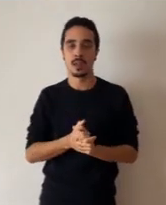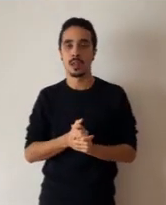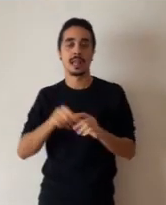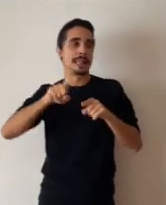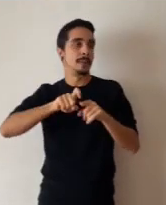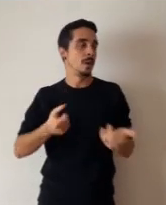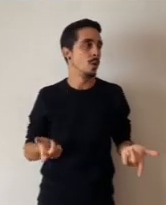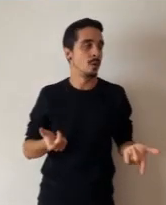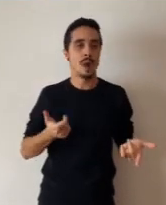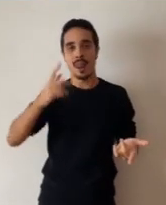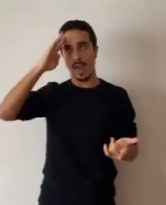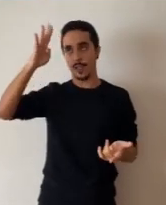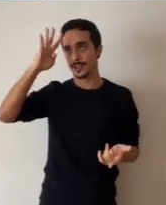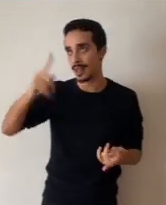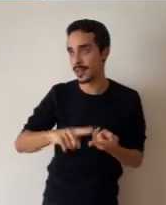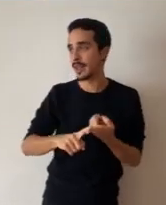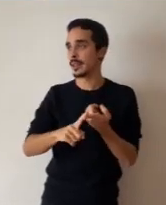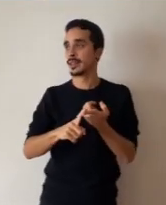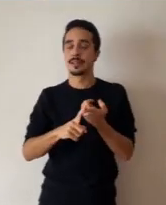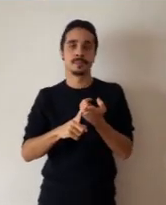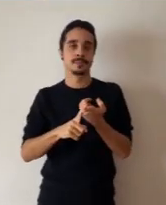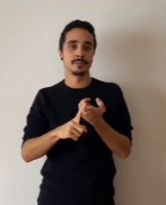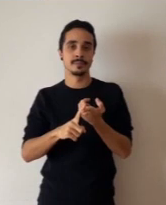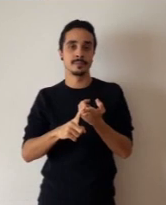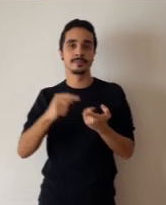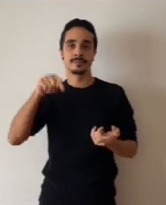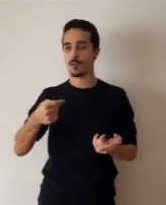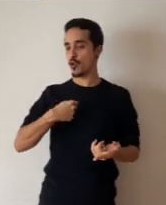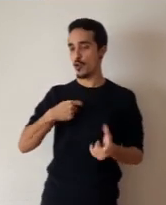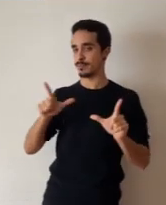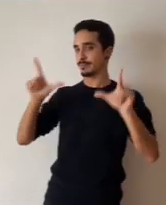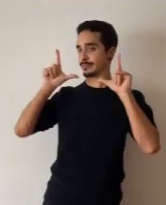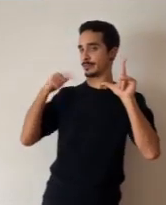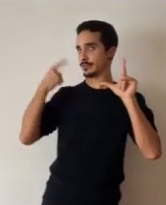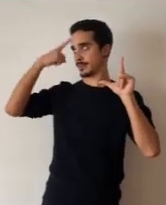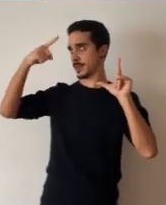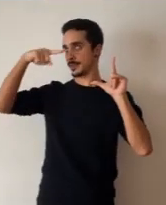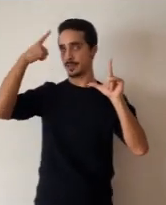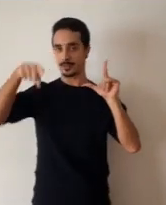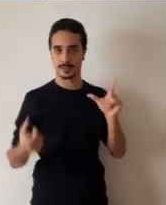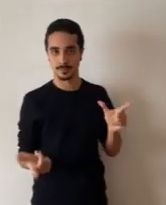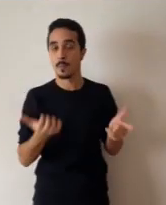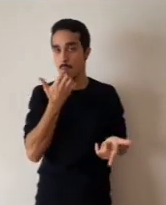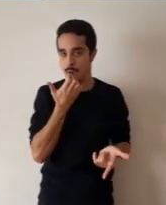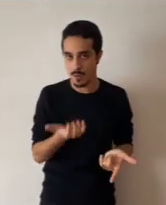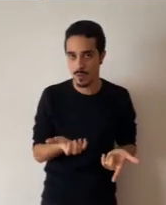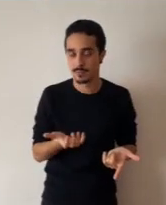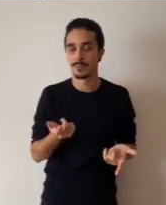aparecen los problemas típicos del adolescente con aquí estoy yo, que yo ya me lo sé